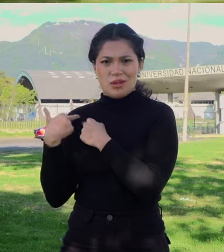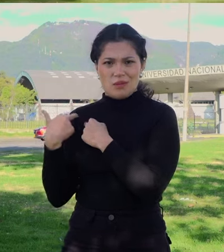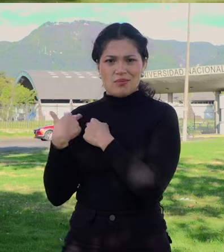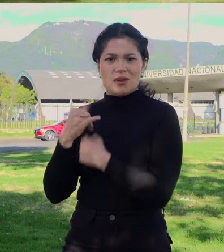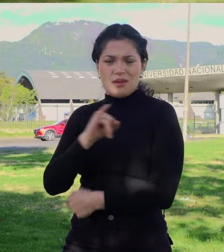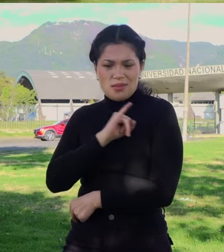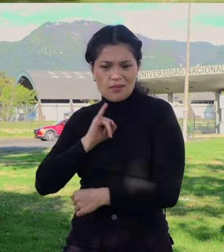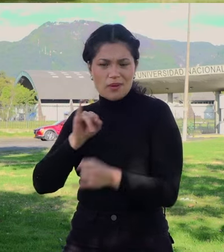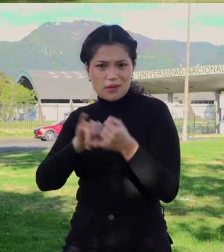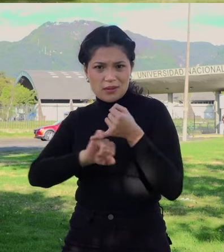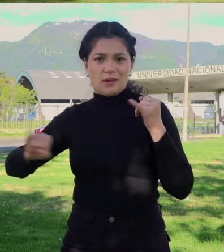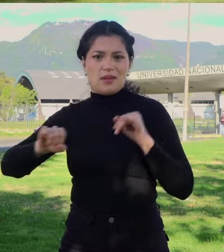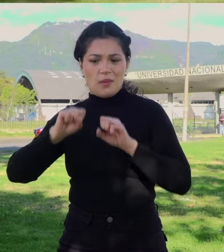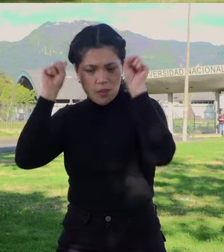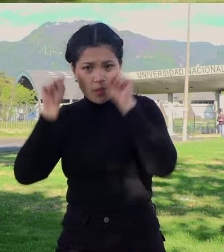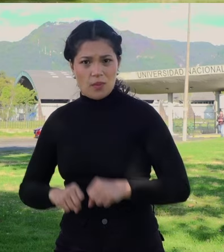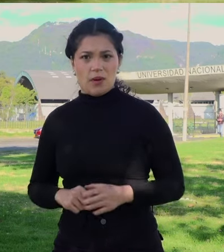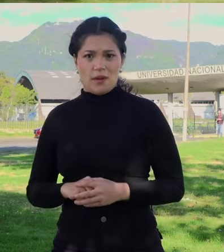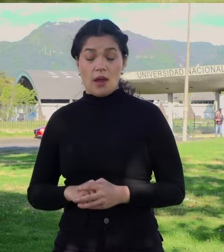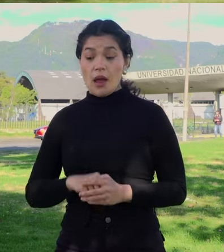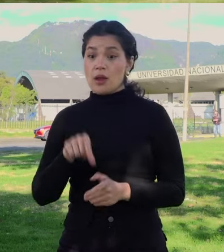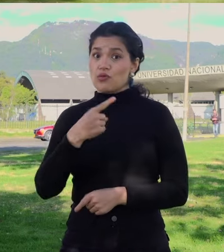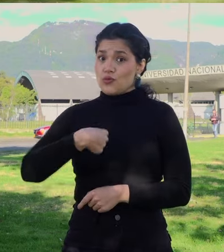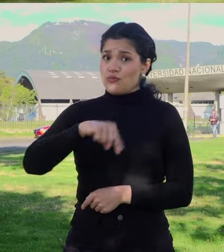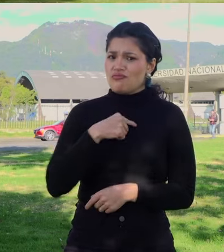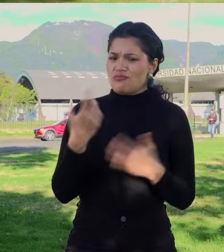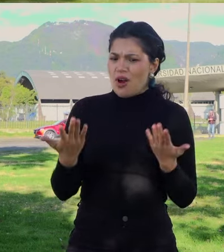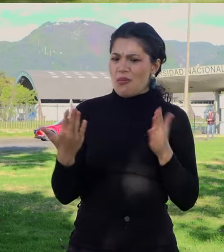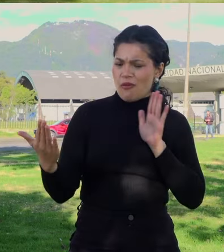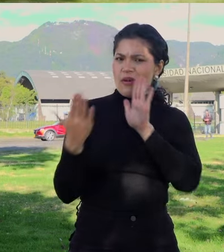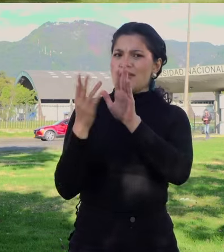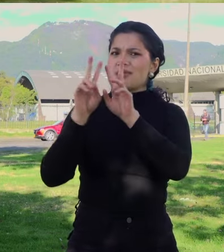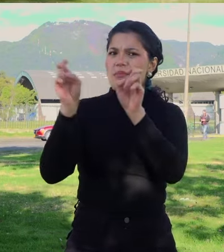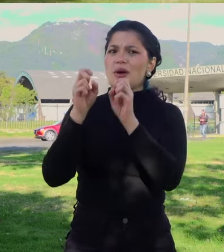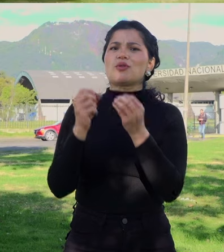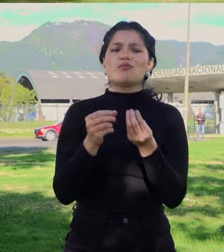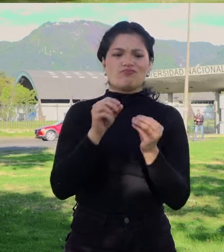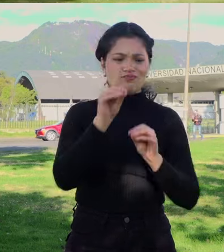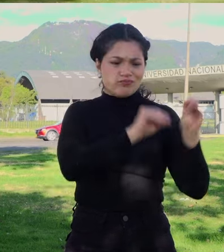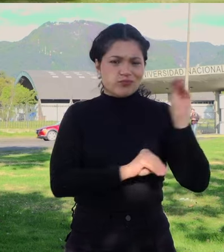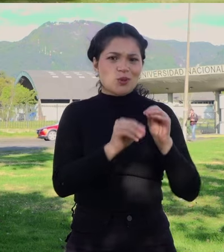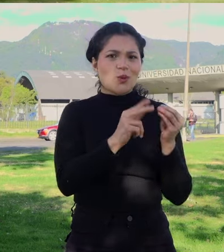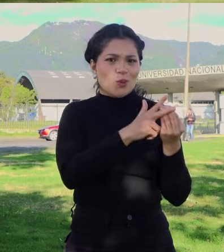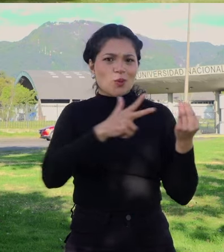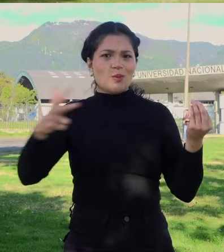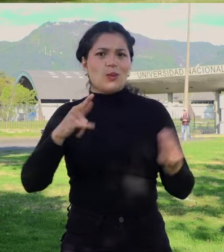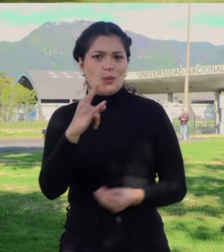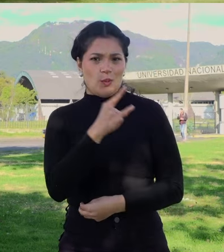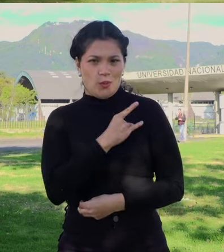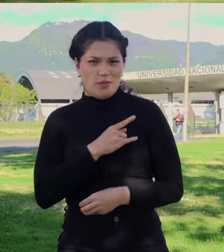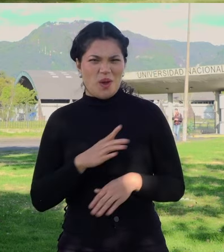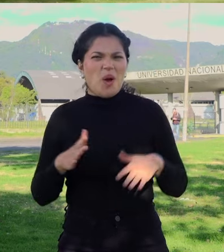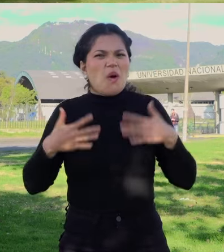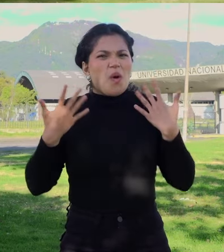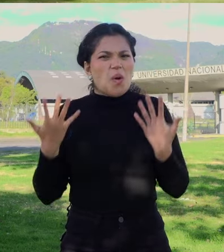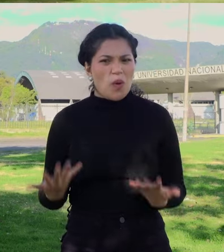misma. Y entonces estamos frente a un tema constituyente. ¿Cómo vamos a